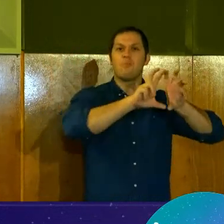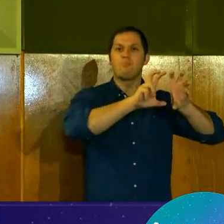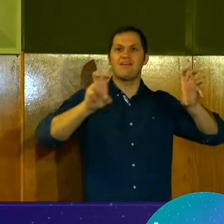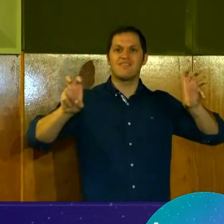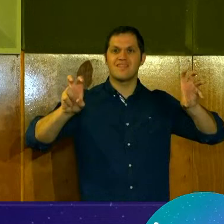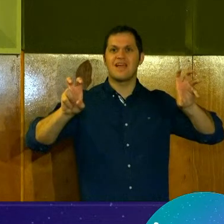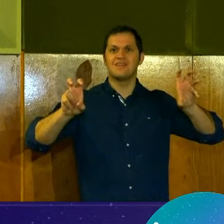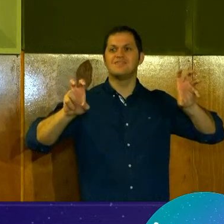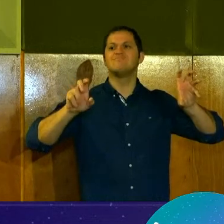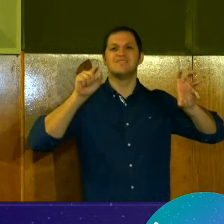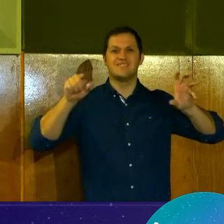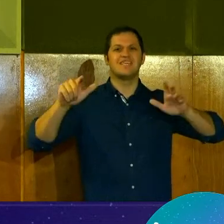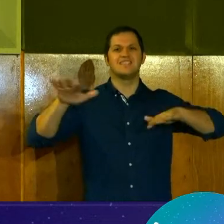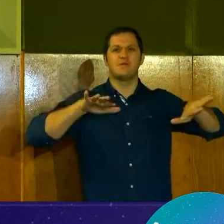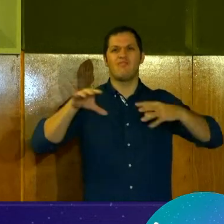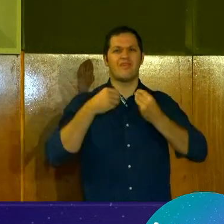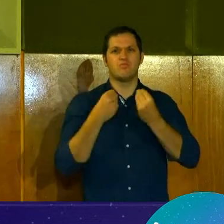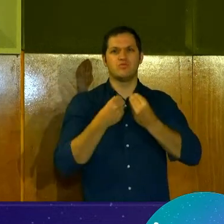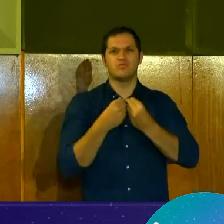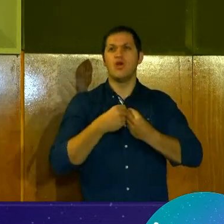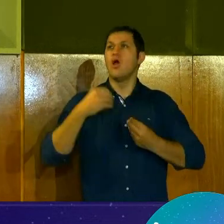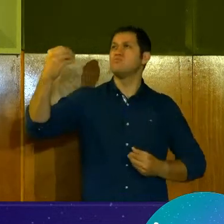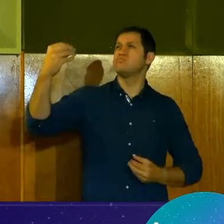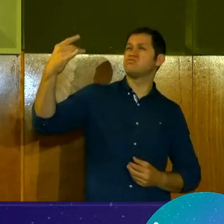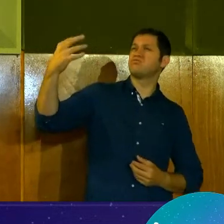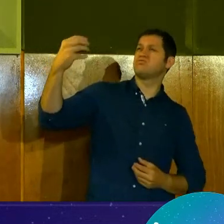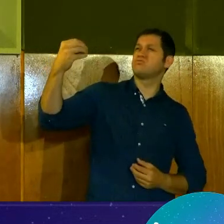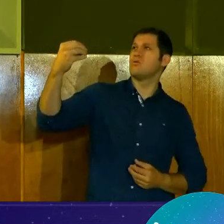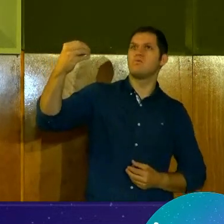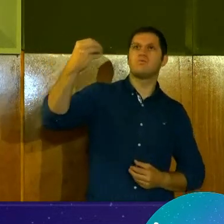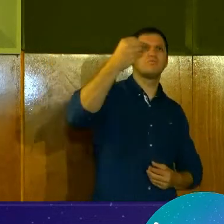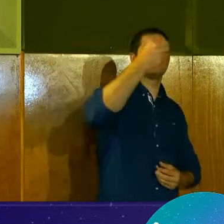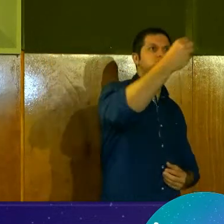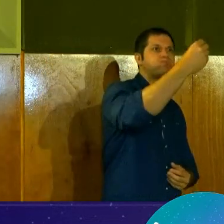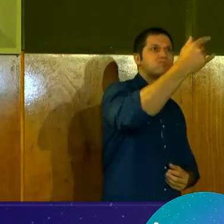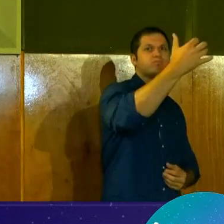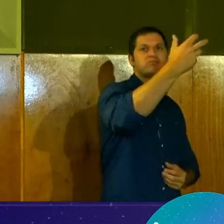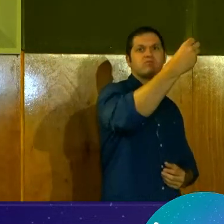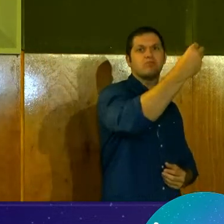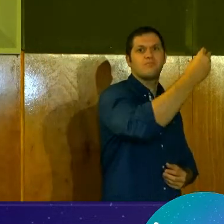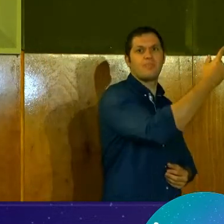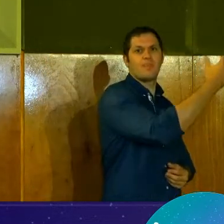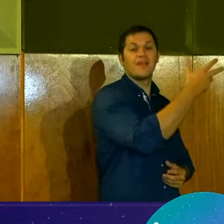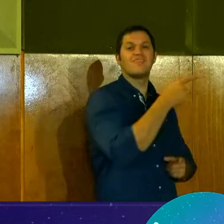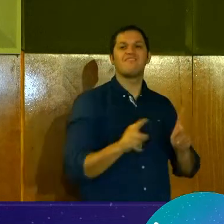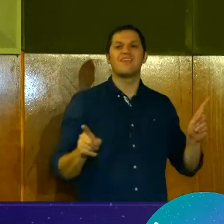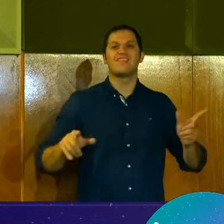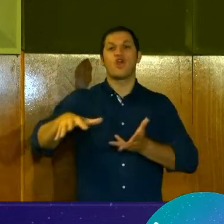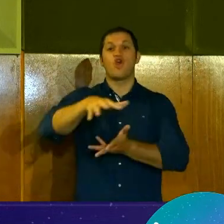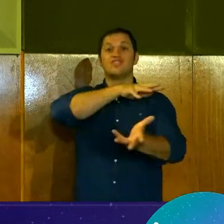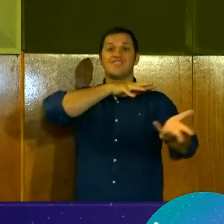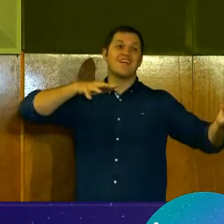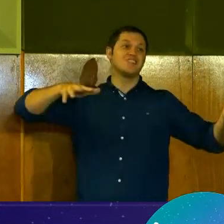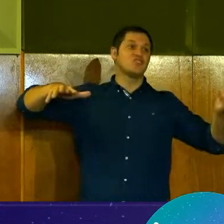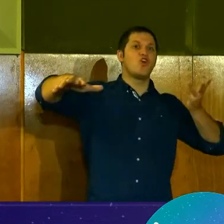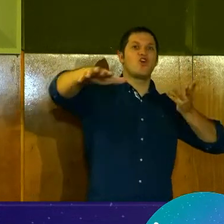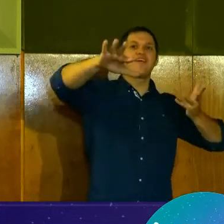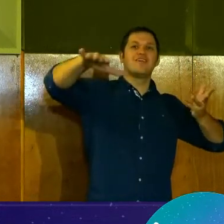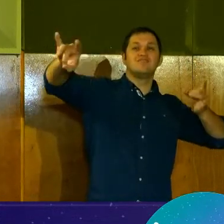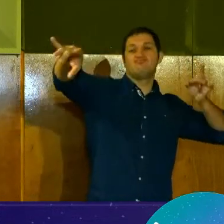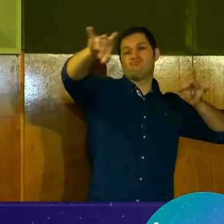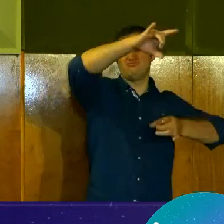la espera hacer las estrellas digamos tienen un movimiento pero los planetas si se mueven alto entonces durante el año